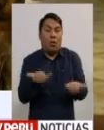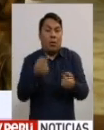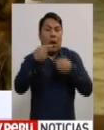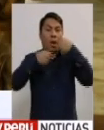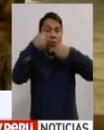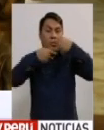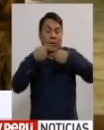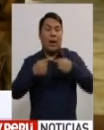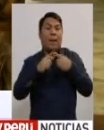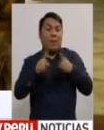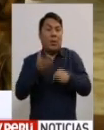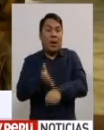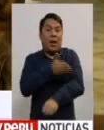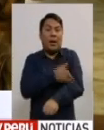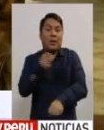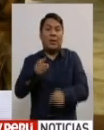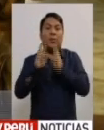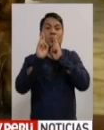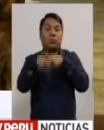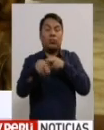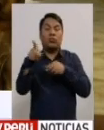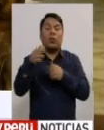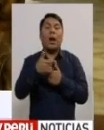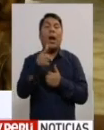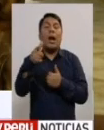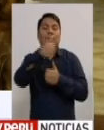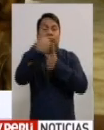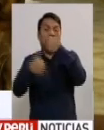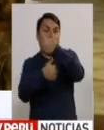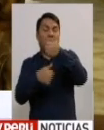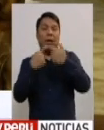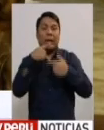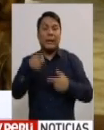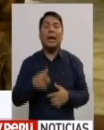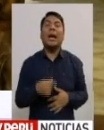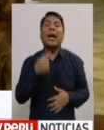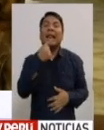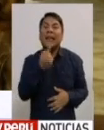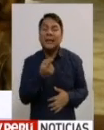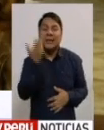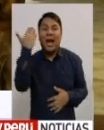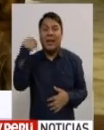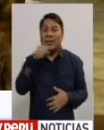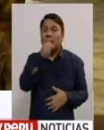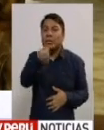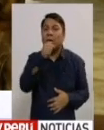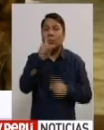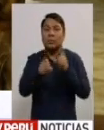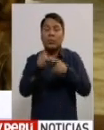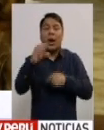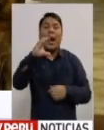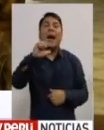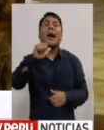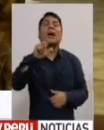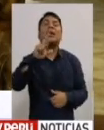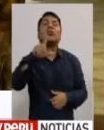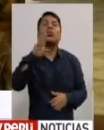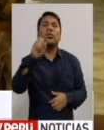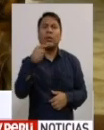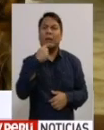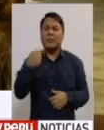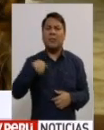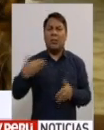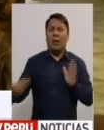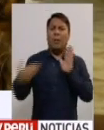pero antes le respondió a su antecesor, José Luis Pérez Guadalupe, quien había señalado en una entrevista que Carlos Bazombrío le está faltando el respeto a